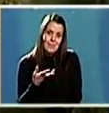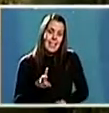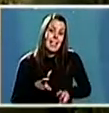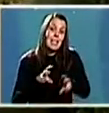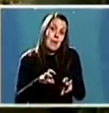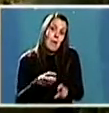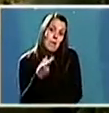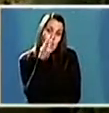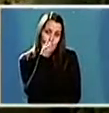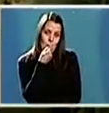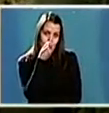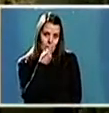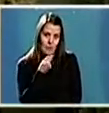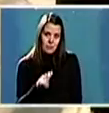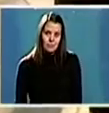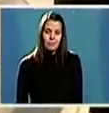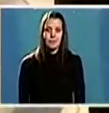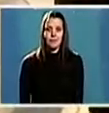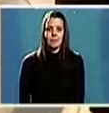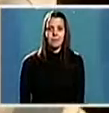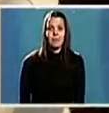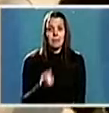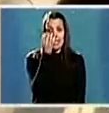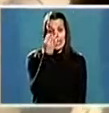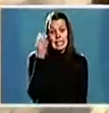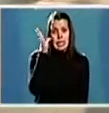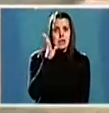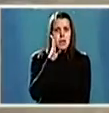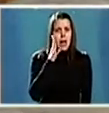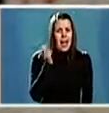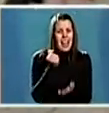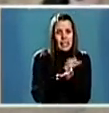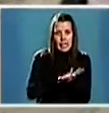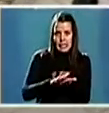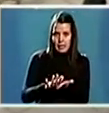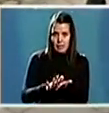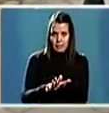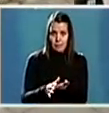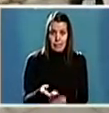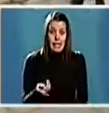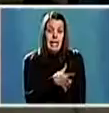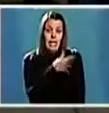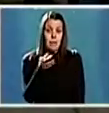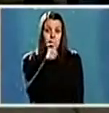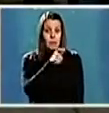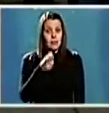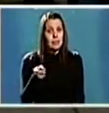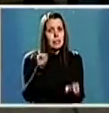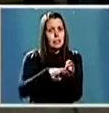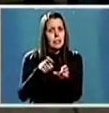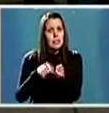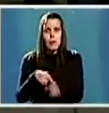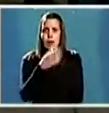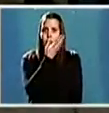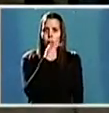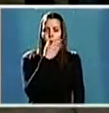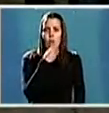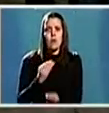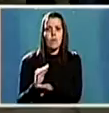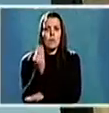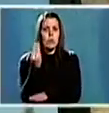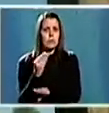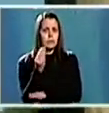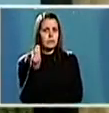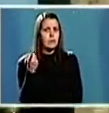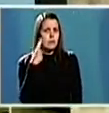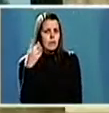iniciarse un pouquiño con isto que vimos hoxe. Esta iniciativa totalmente de balde tamén permitiu aos participantes coñecer, cas explicacións dunha guía,